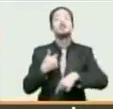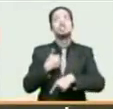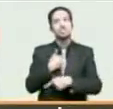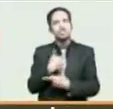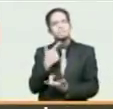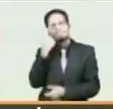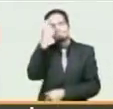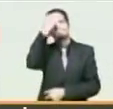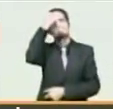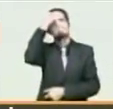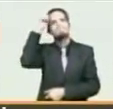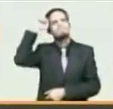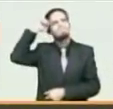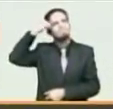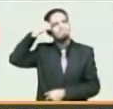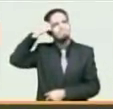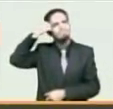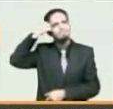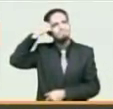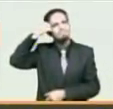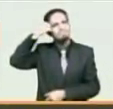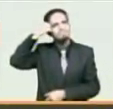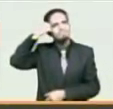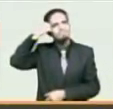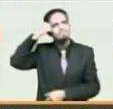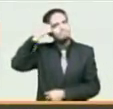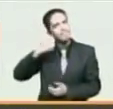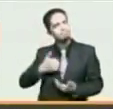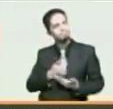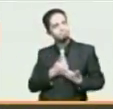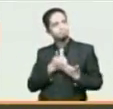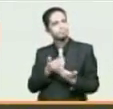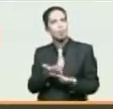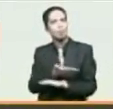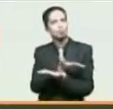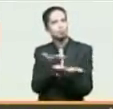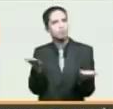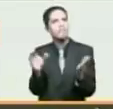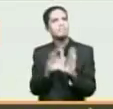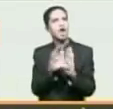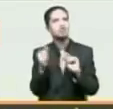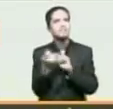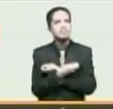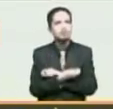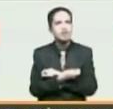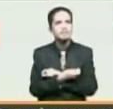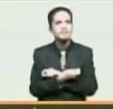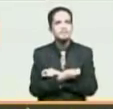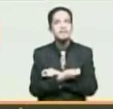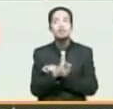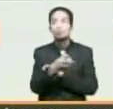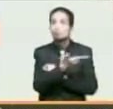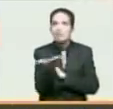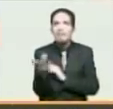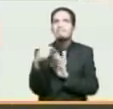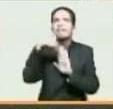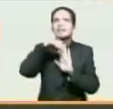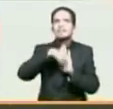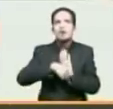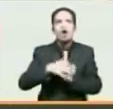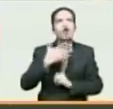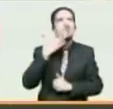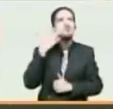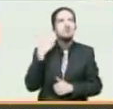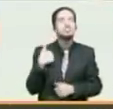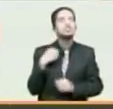día gastado por ustedes, queridos y queridas constituyentes, que con profundo orgullo les digo